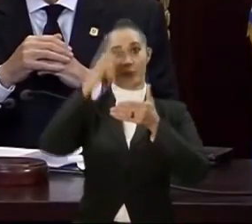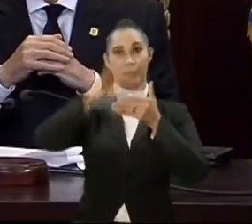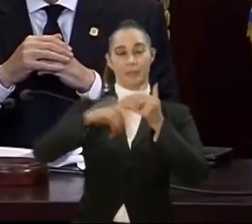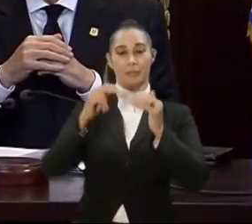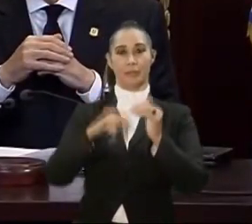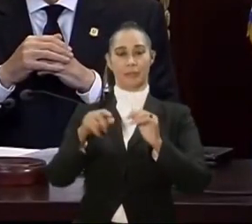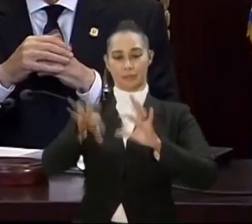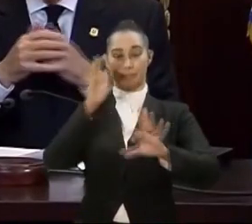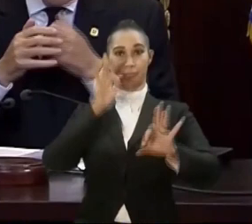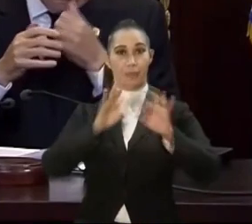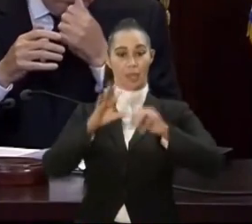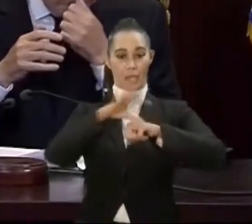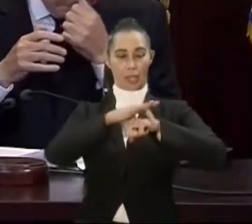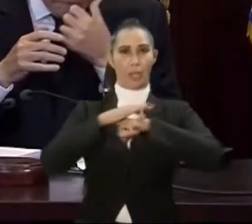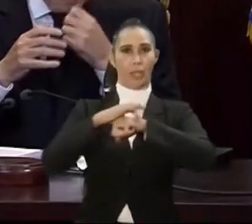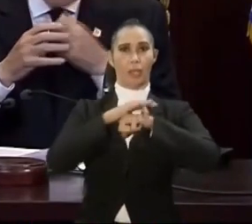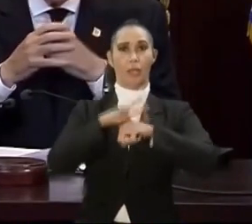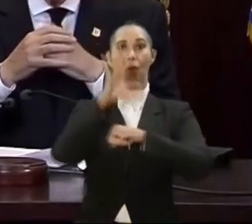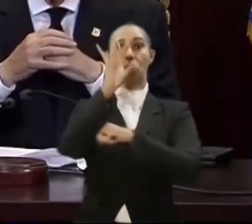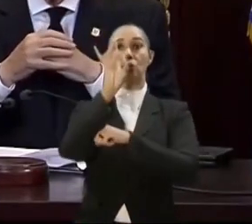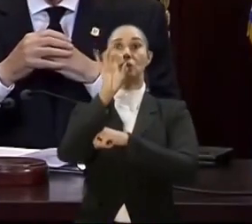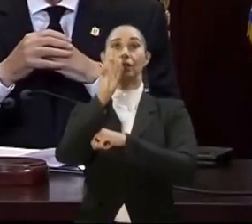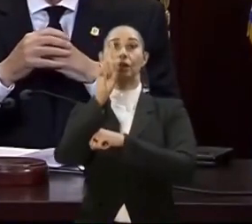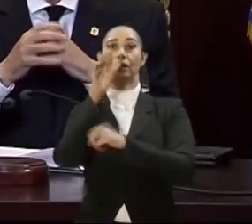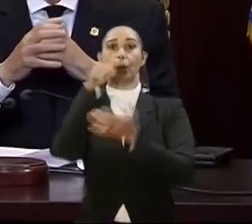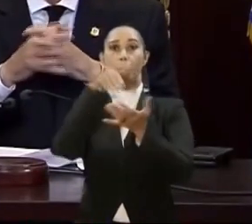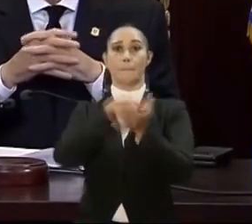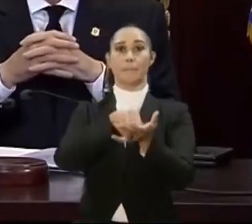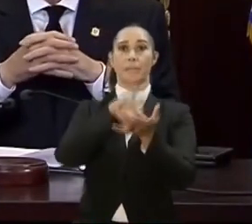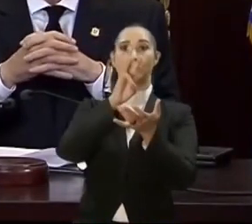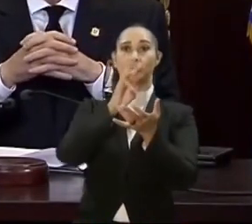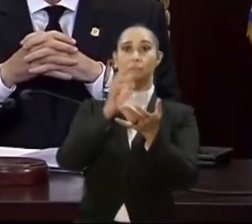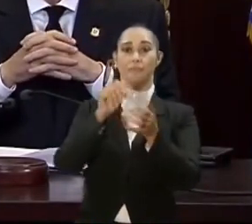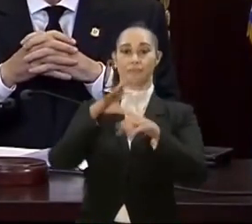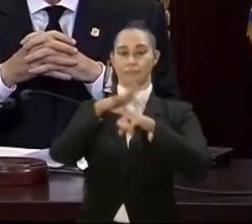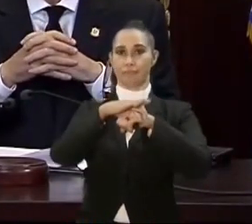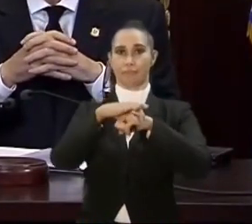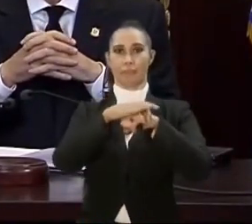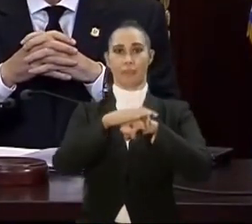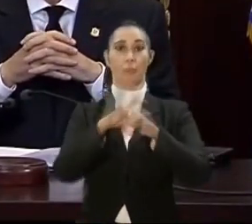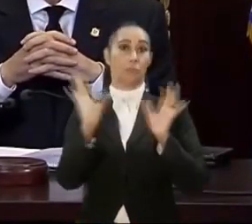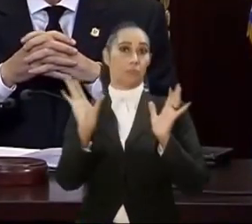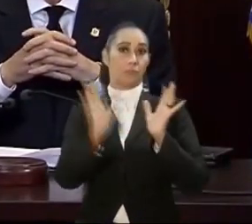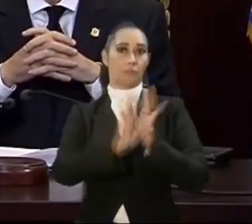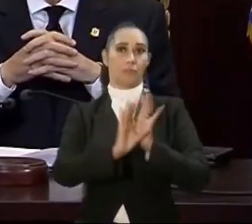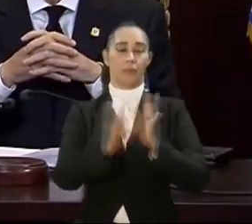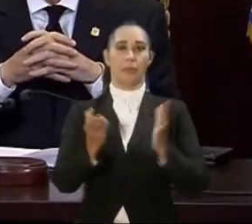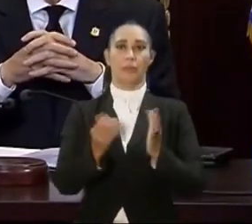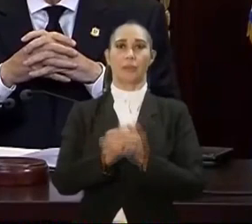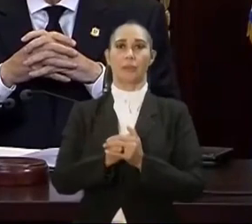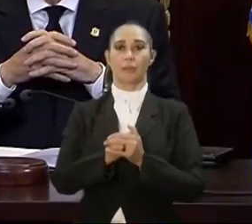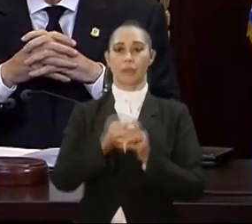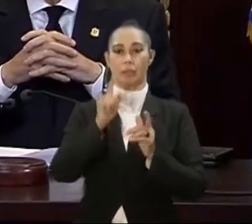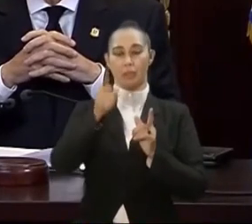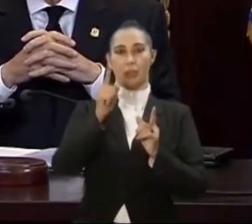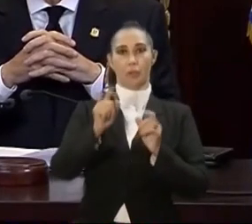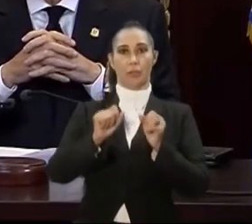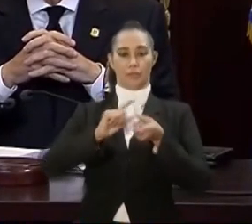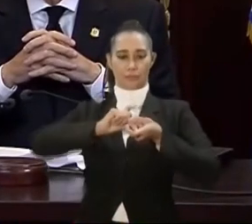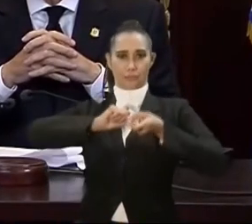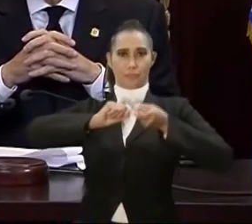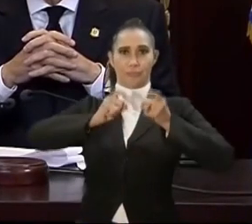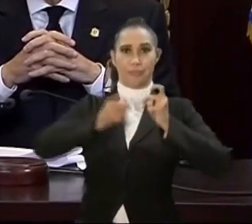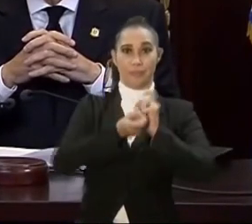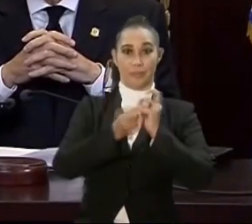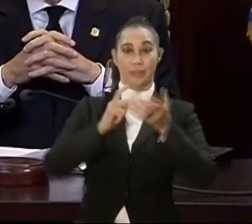los levantamientos parcelarios de 81.196 inmuebles. Como ejemplo de un caso transformador